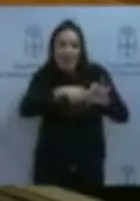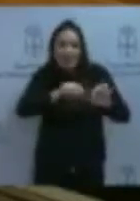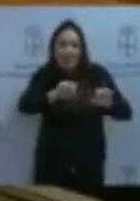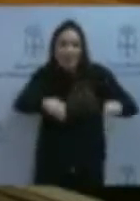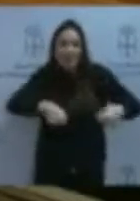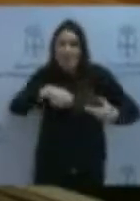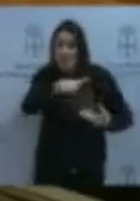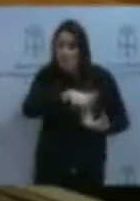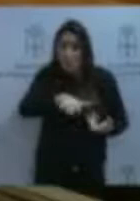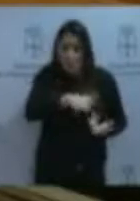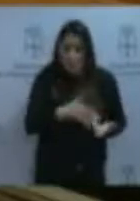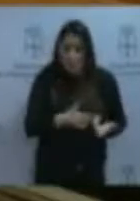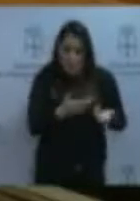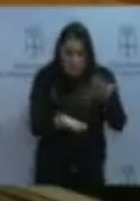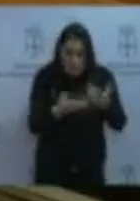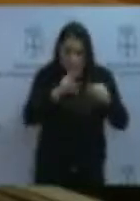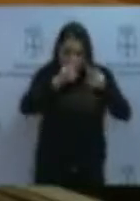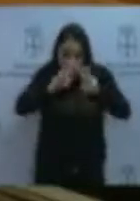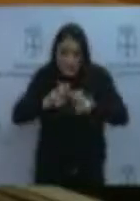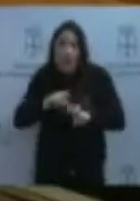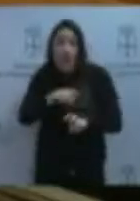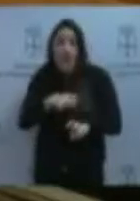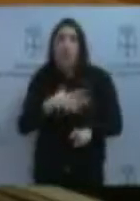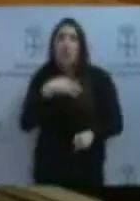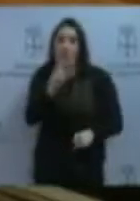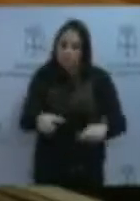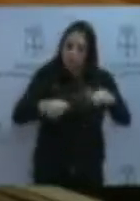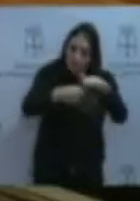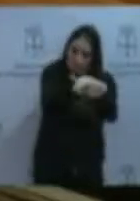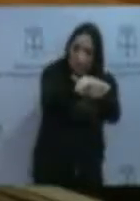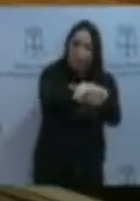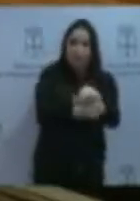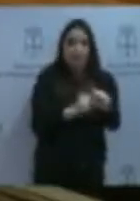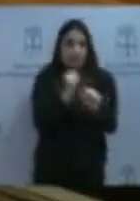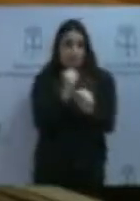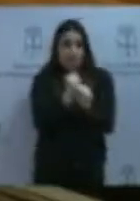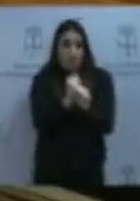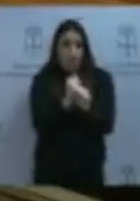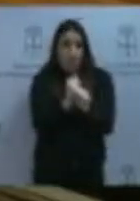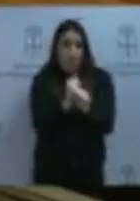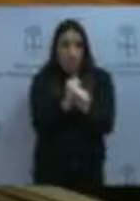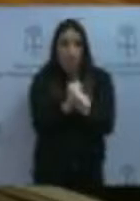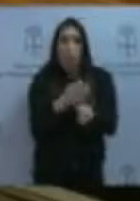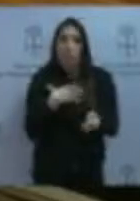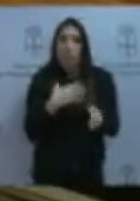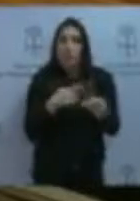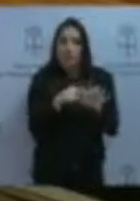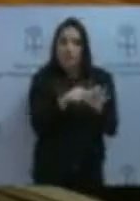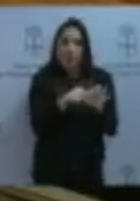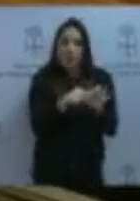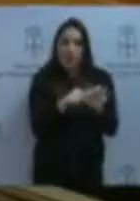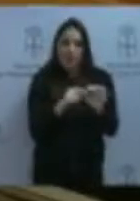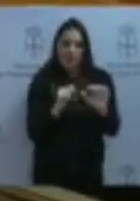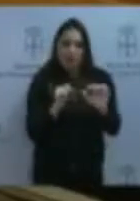plazas vacías, donde podría haber gente trabajando, ¿no? Y active esas plazas, ponga a